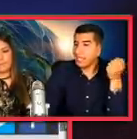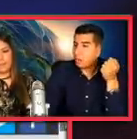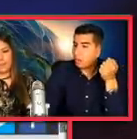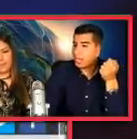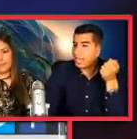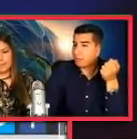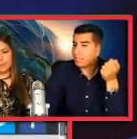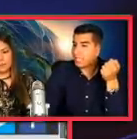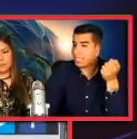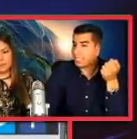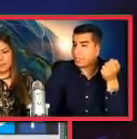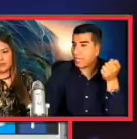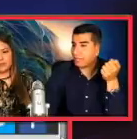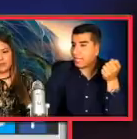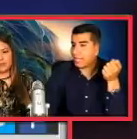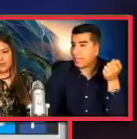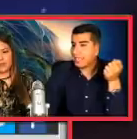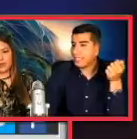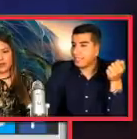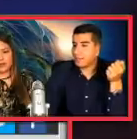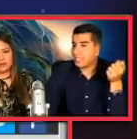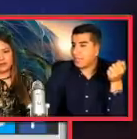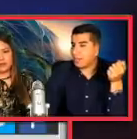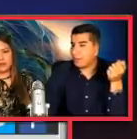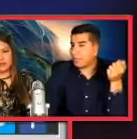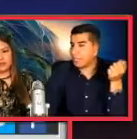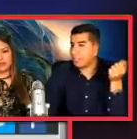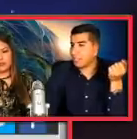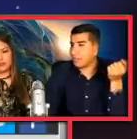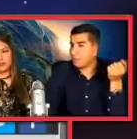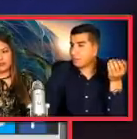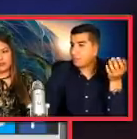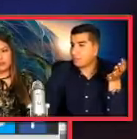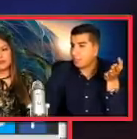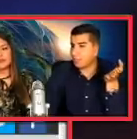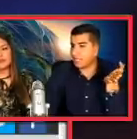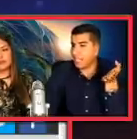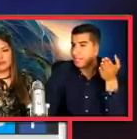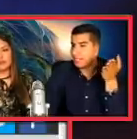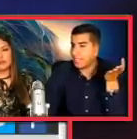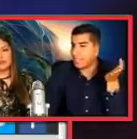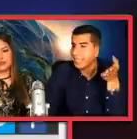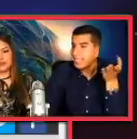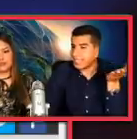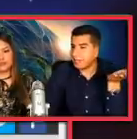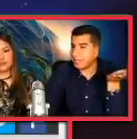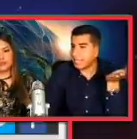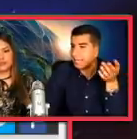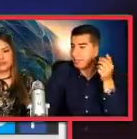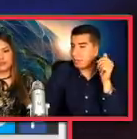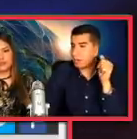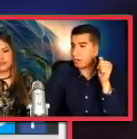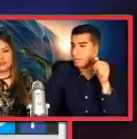construir con la complicidad de este sujeto, quien pues tenía toda la información de dónde había ductos, por dónde pasaban, dónde